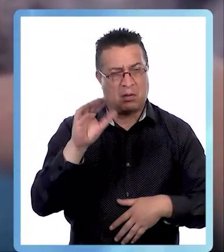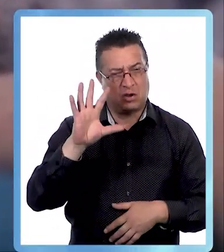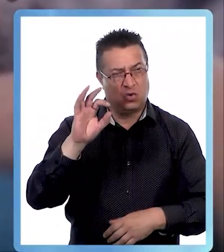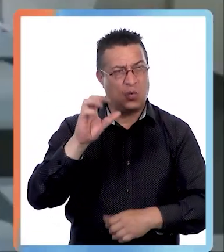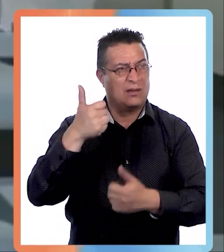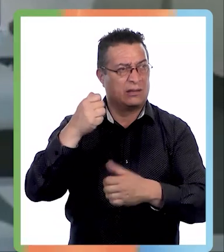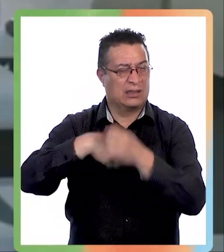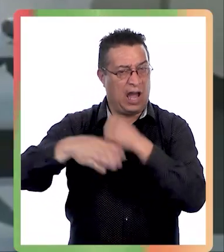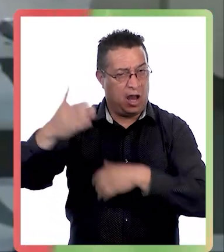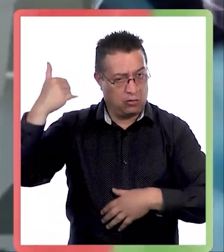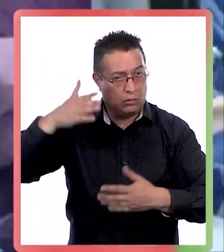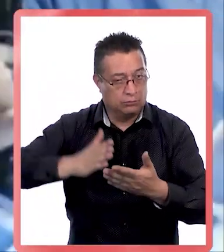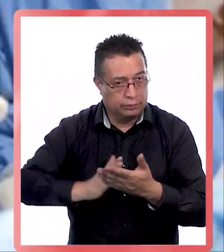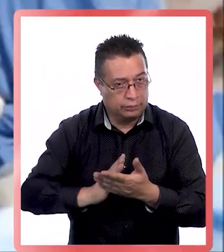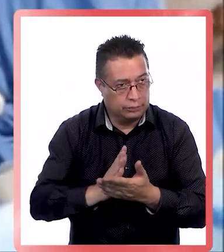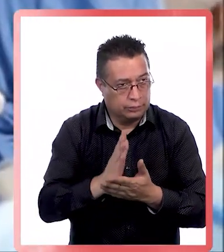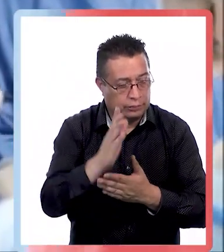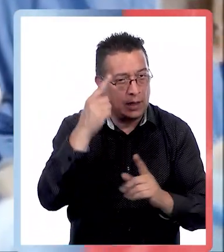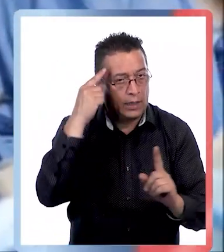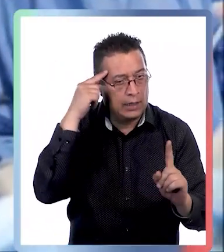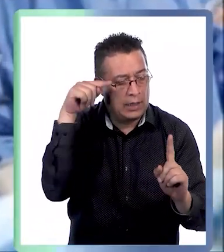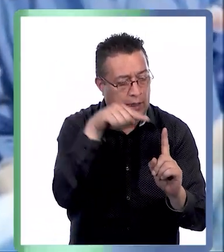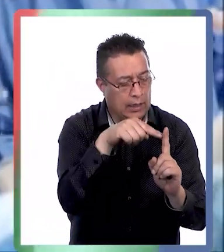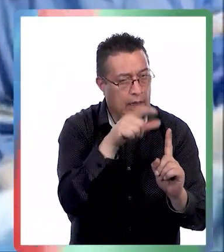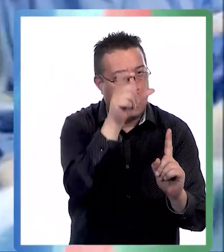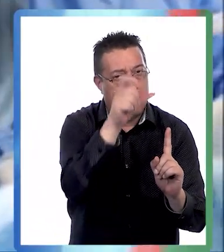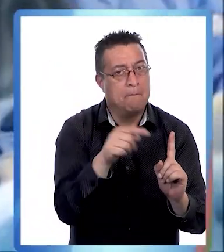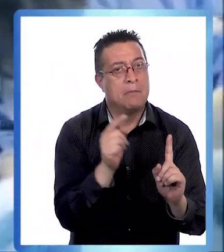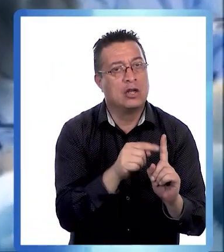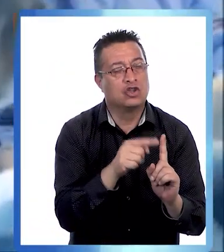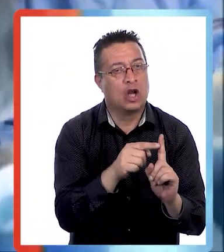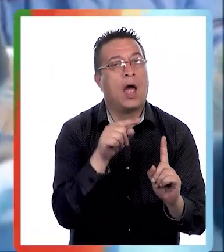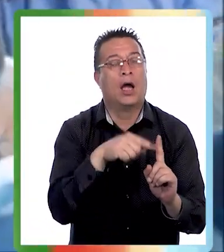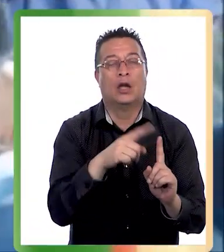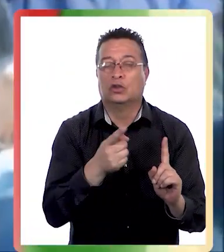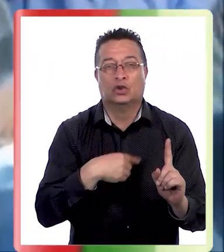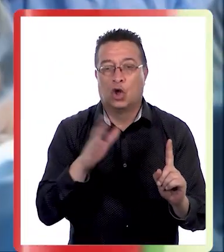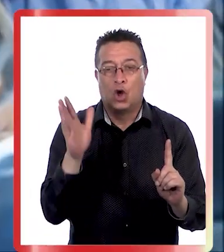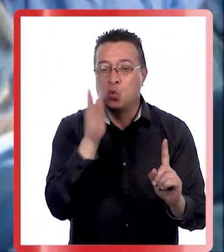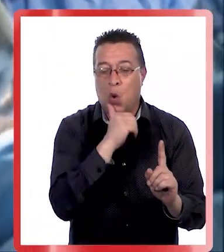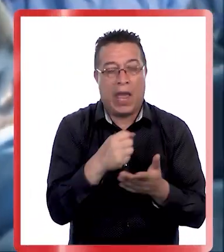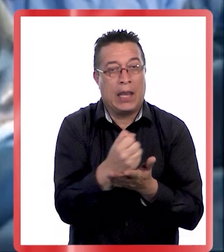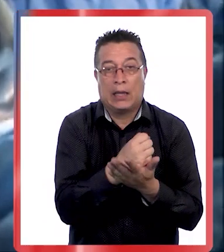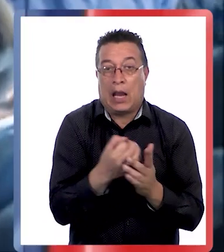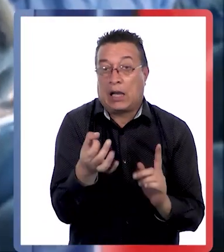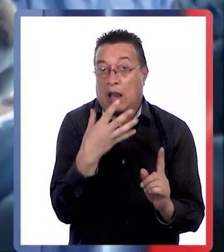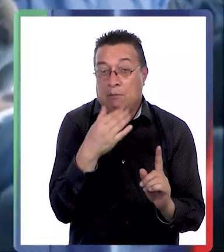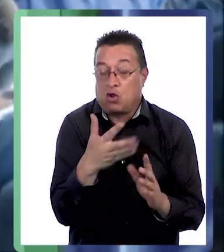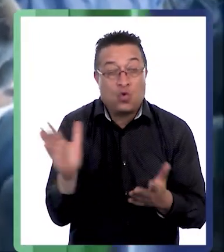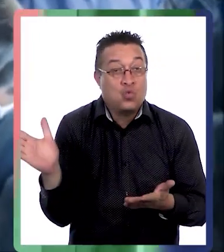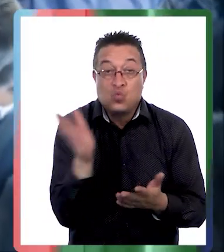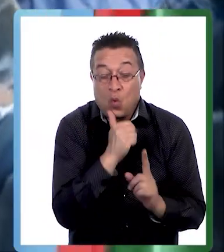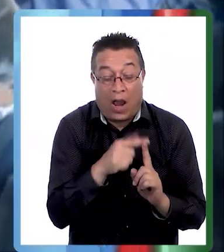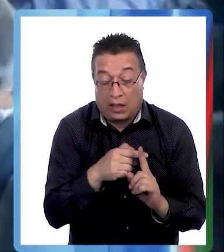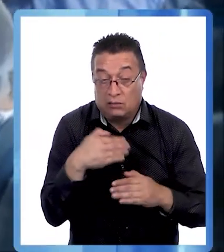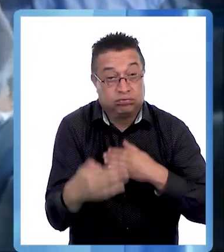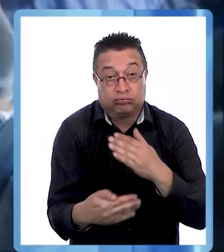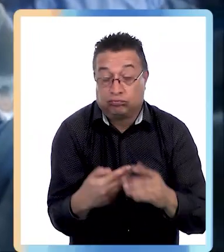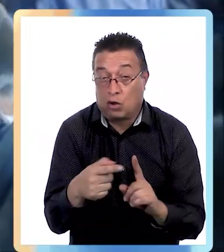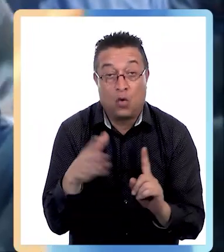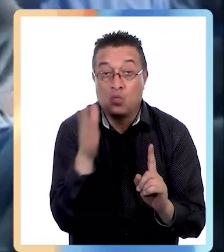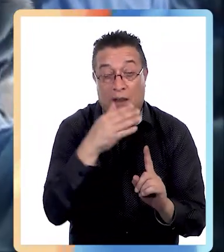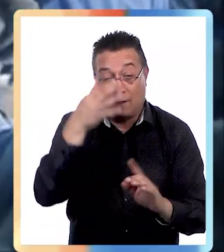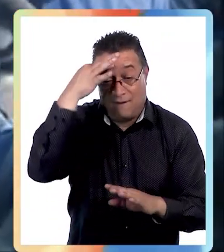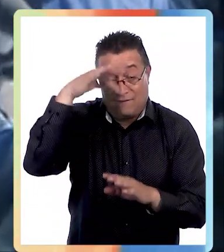60 años, preocupada de aquellos pacientes que al no tener un tratamiento activo para